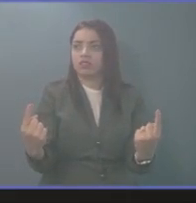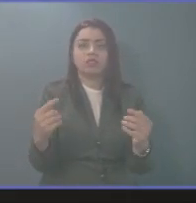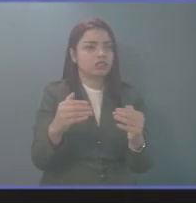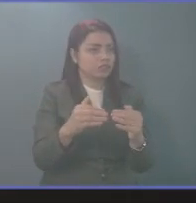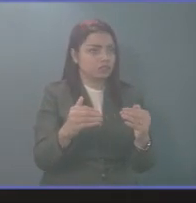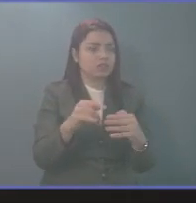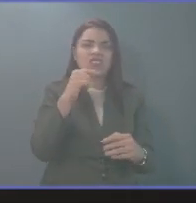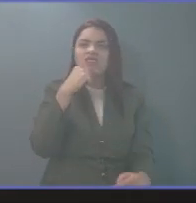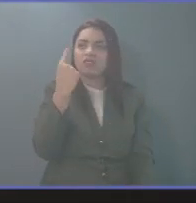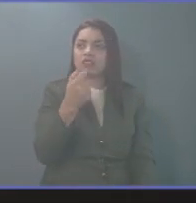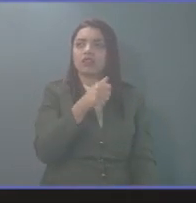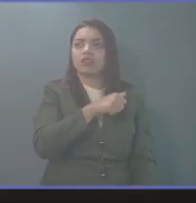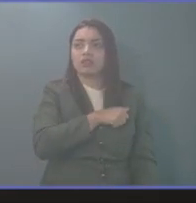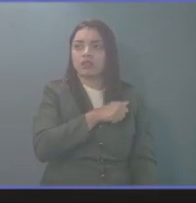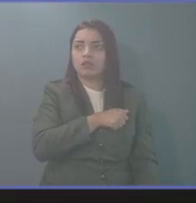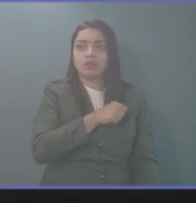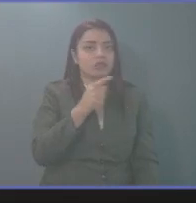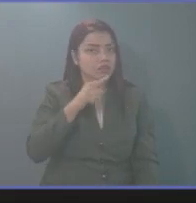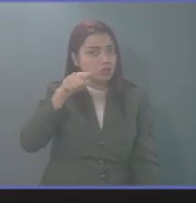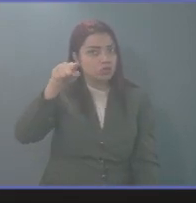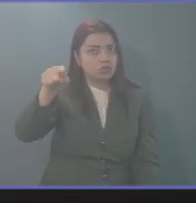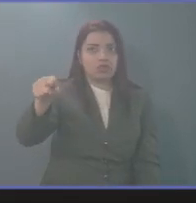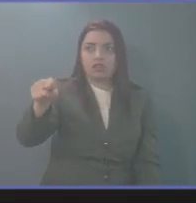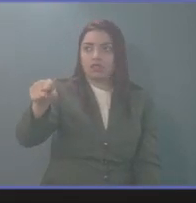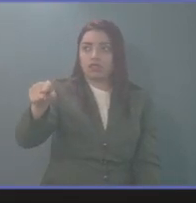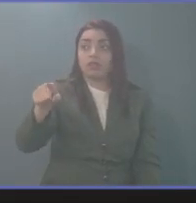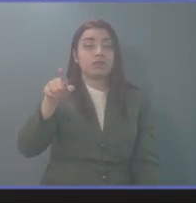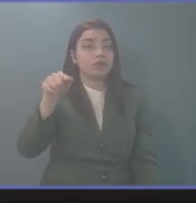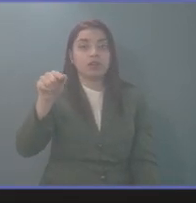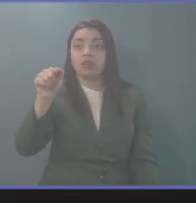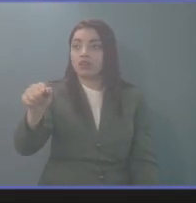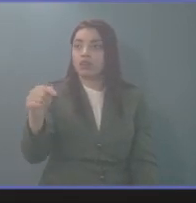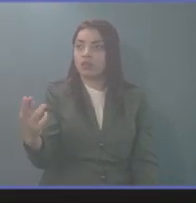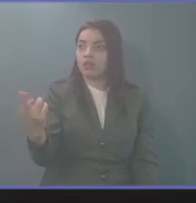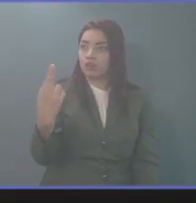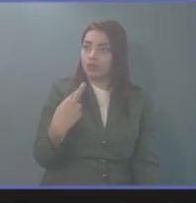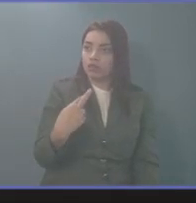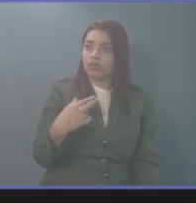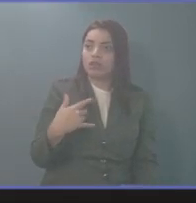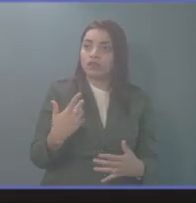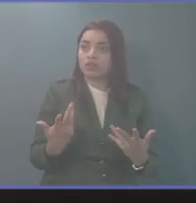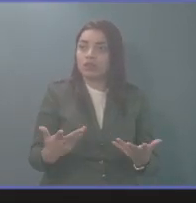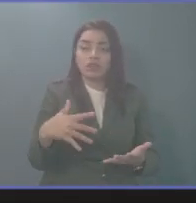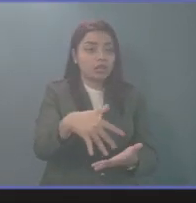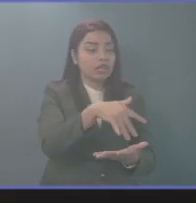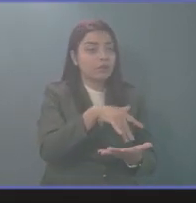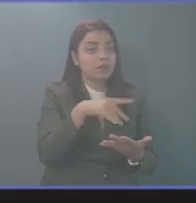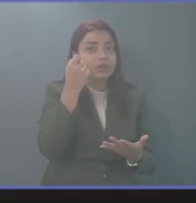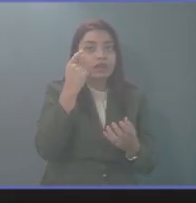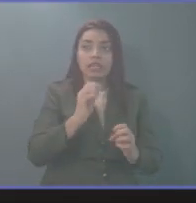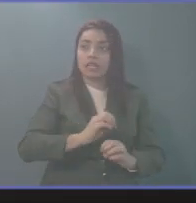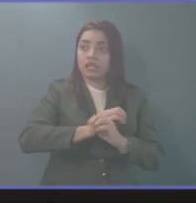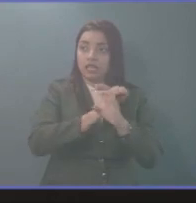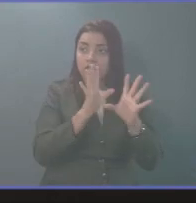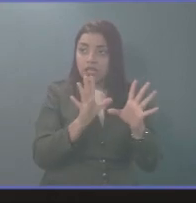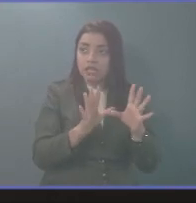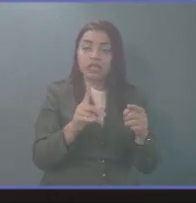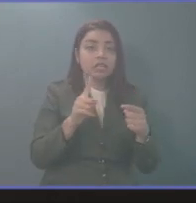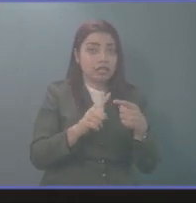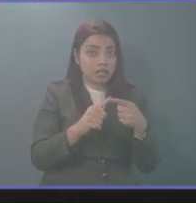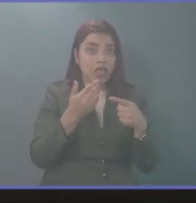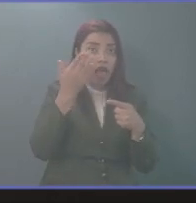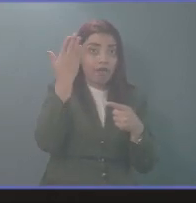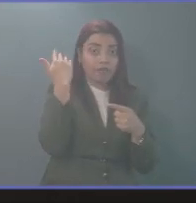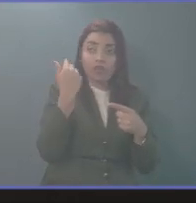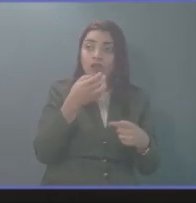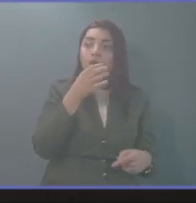grado de responsabilidad es totalmente de usted. Pero la idea de que usted nos responda acá es que la población esté clara que el agua que consumió,